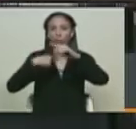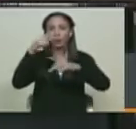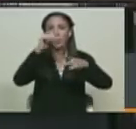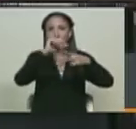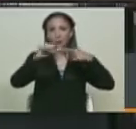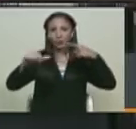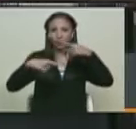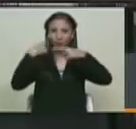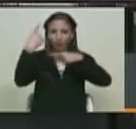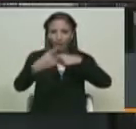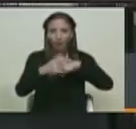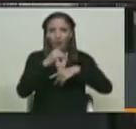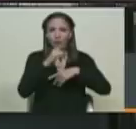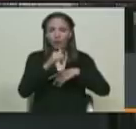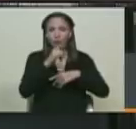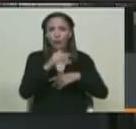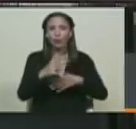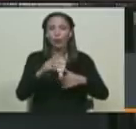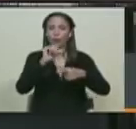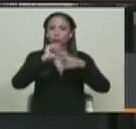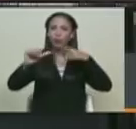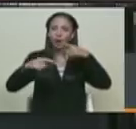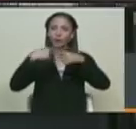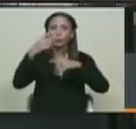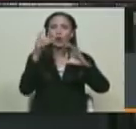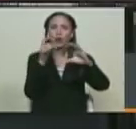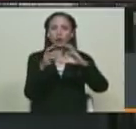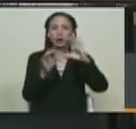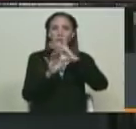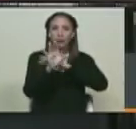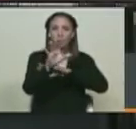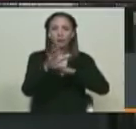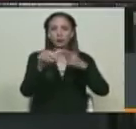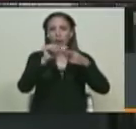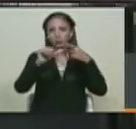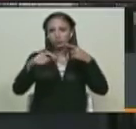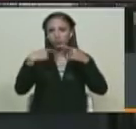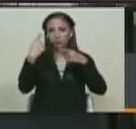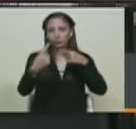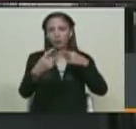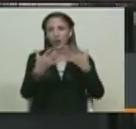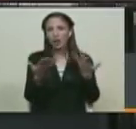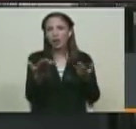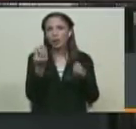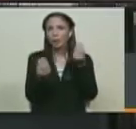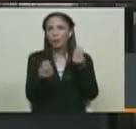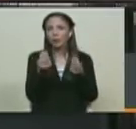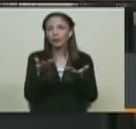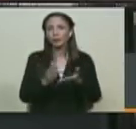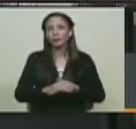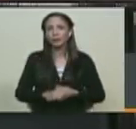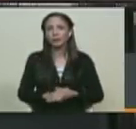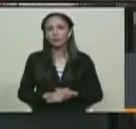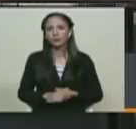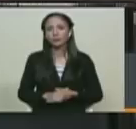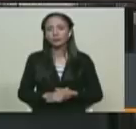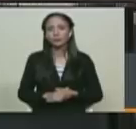semana de relanzamiento con el Carnet de la Patria de